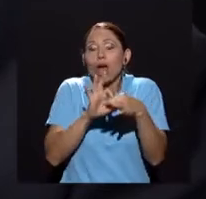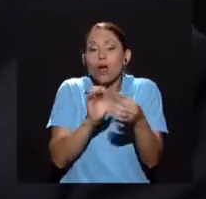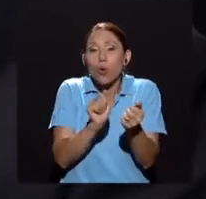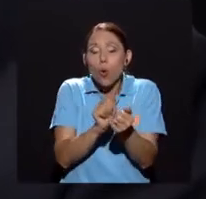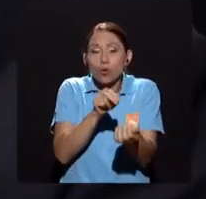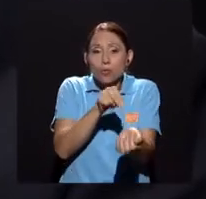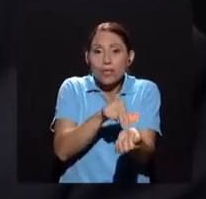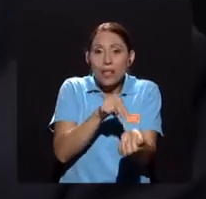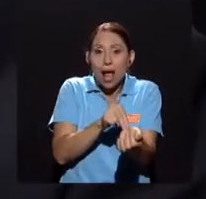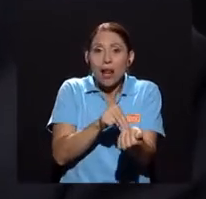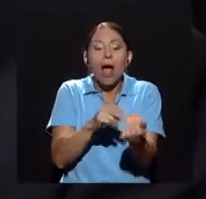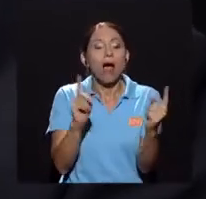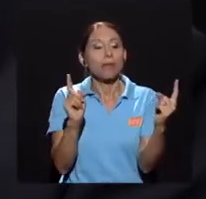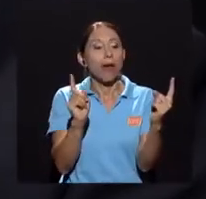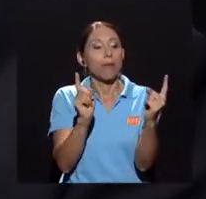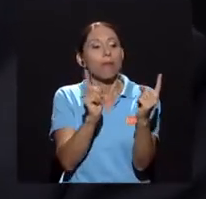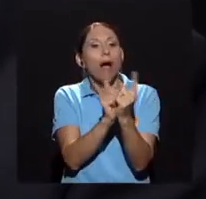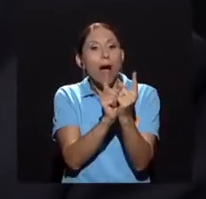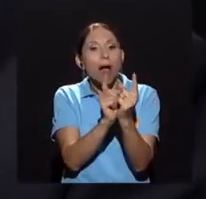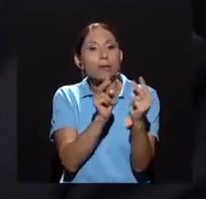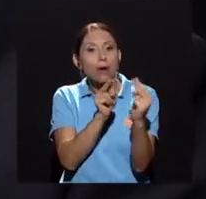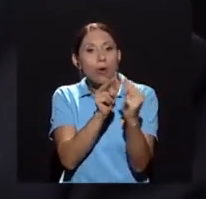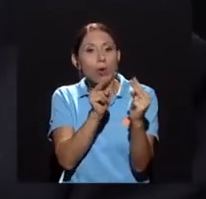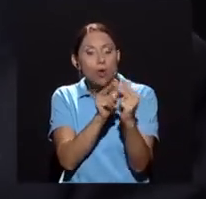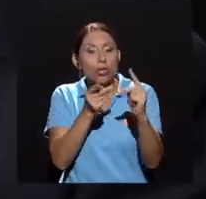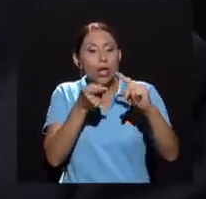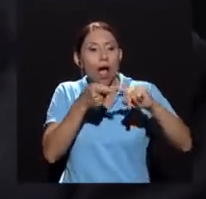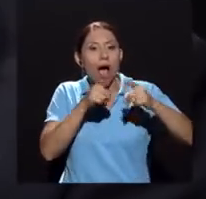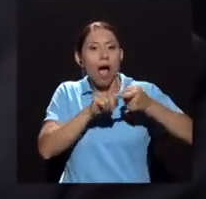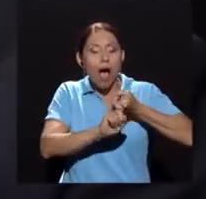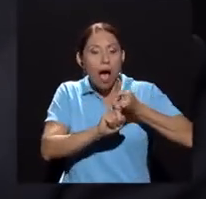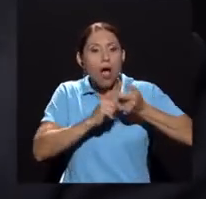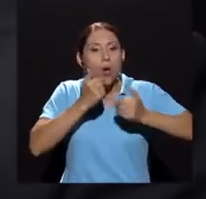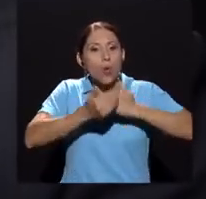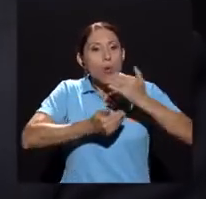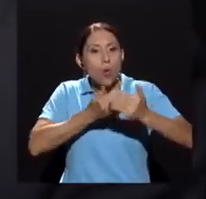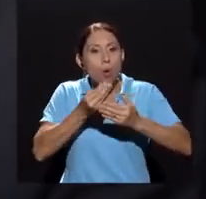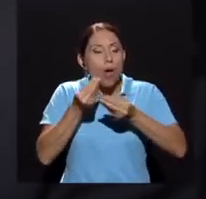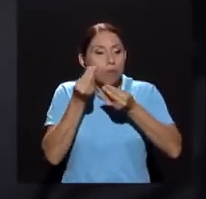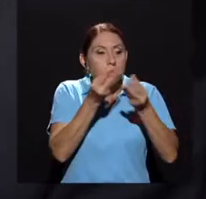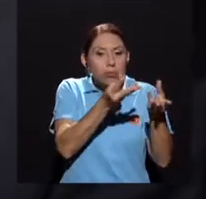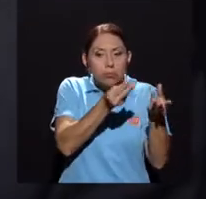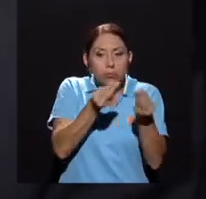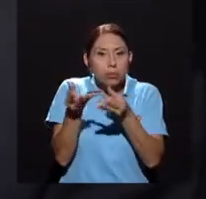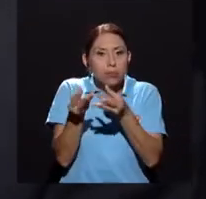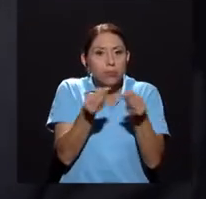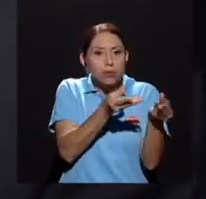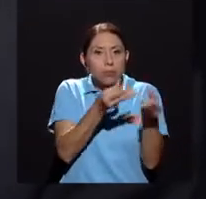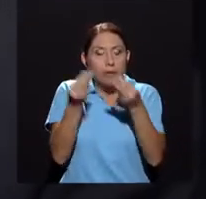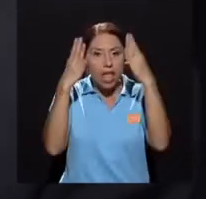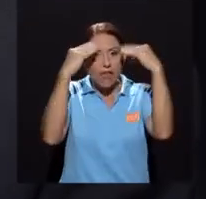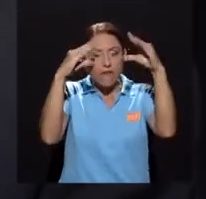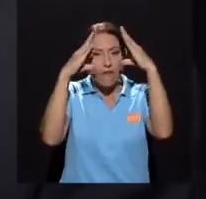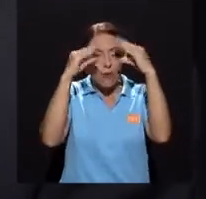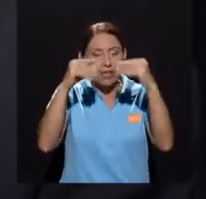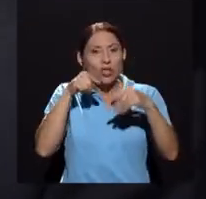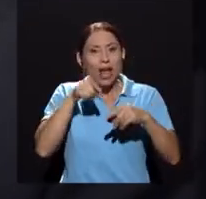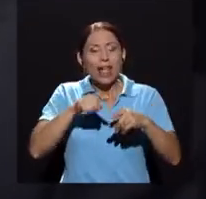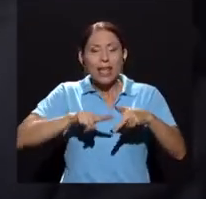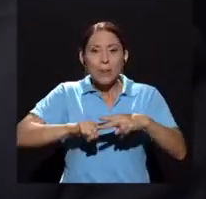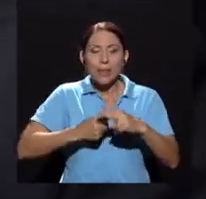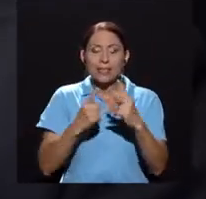información ese intercambio información cada vez crece más y hace que se fortalezca una relación muy grande